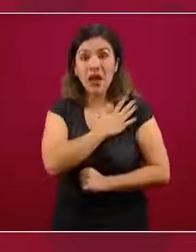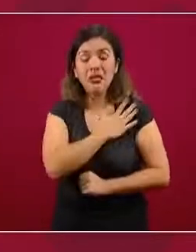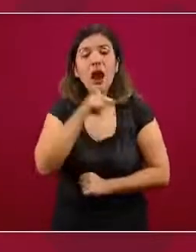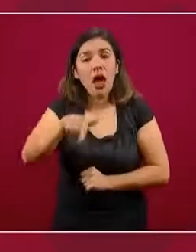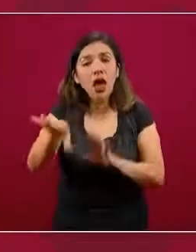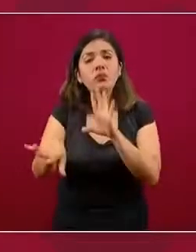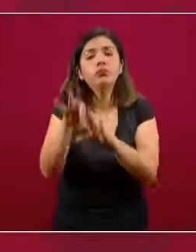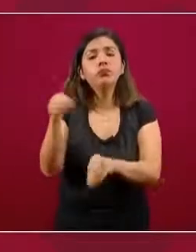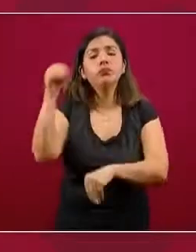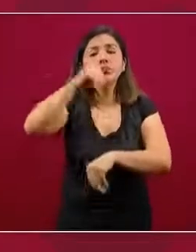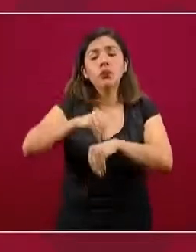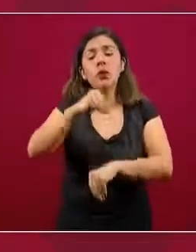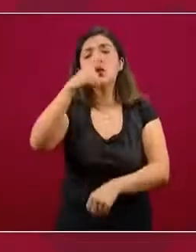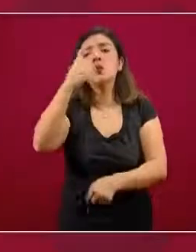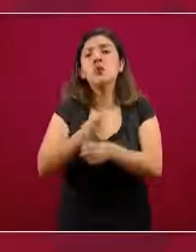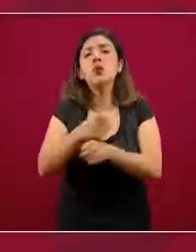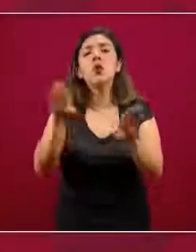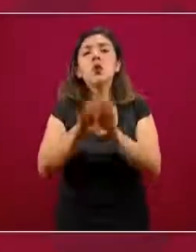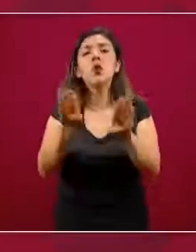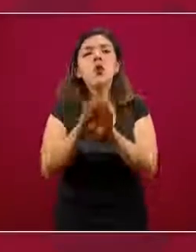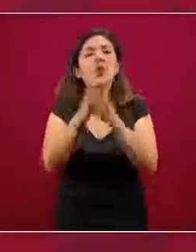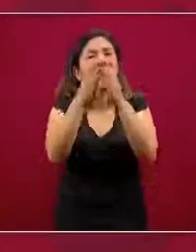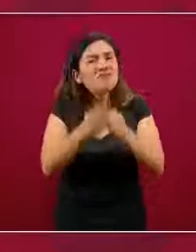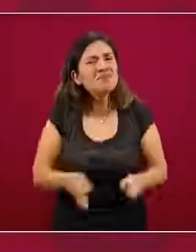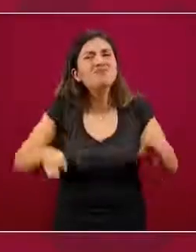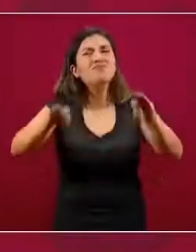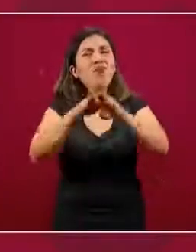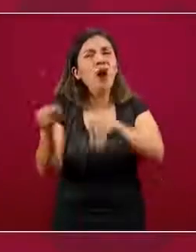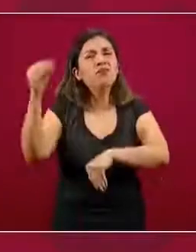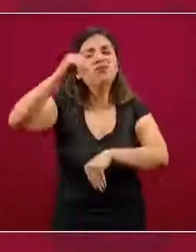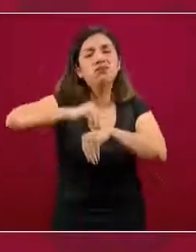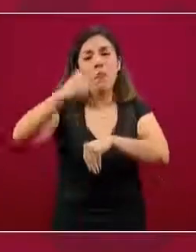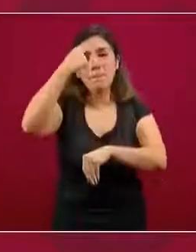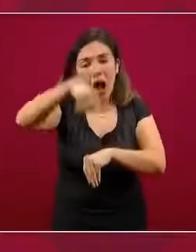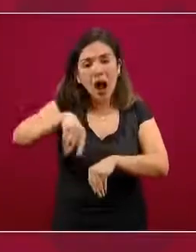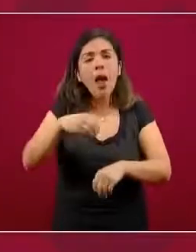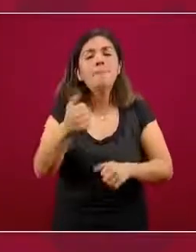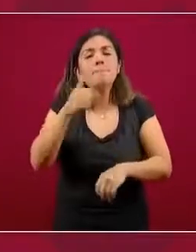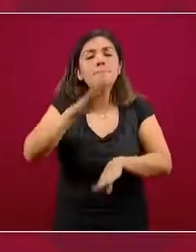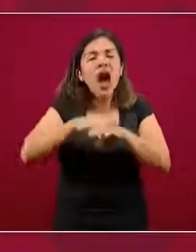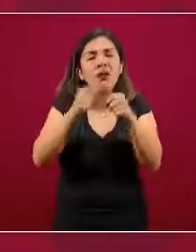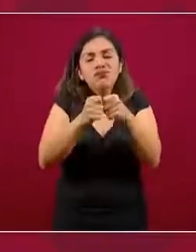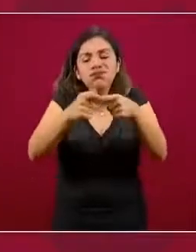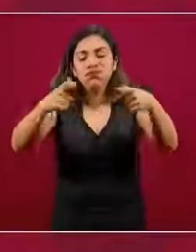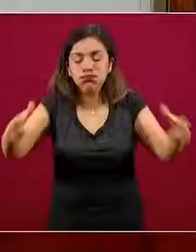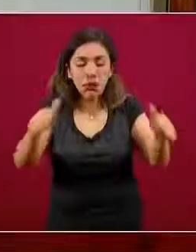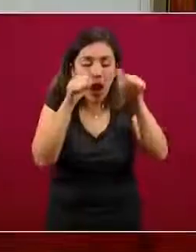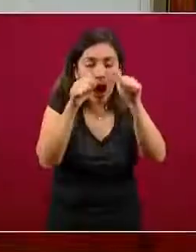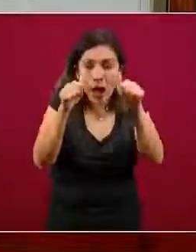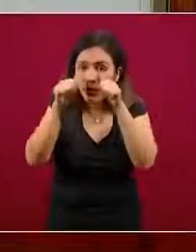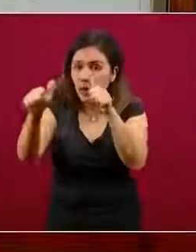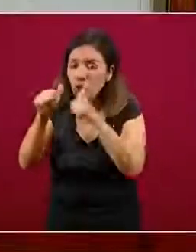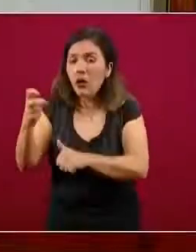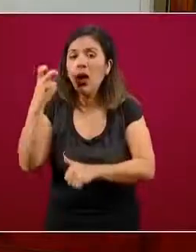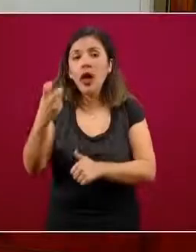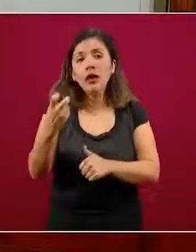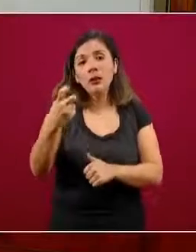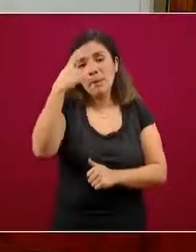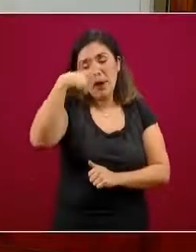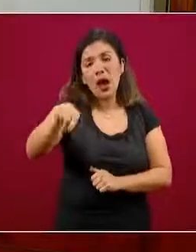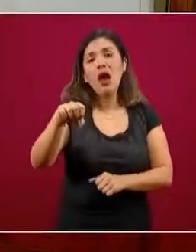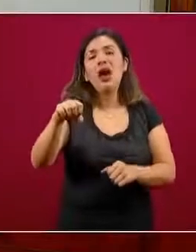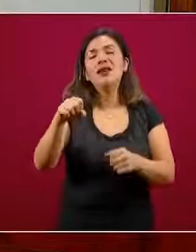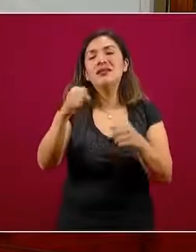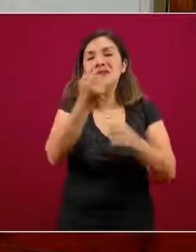fue seleccionado como uno de los pilares de la expansión de cobertura de nuestro Sistema Nacional de